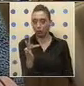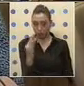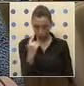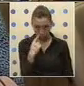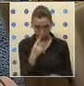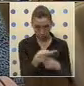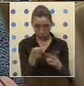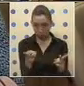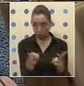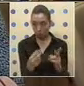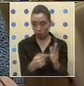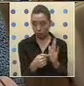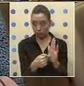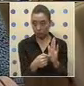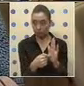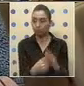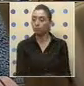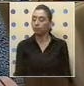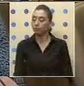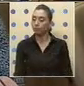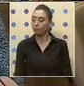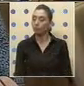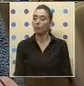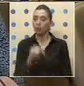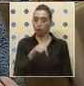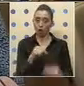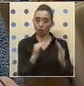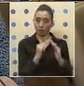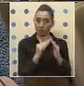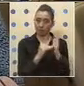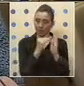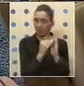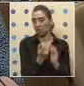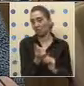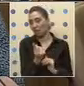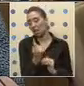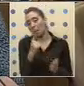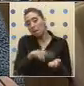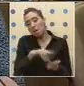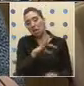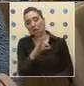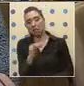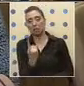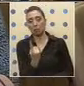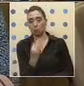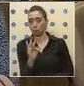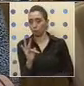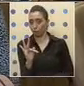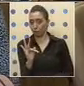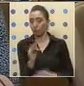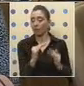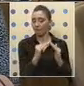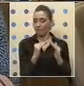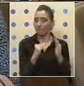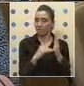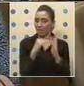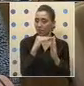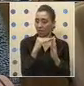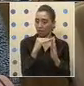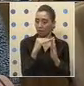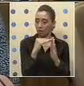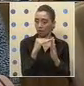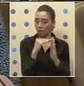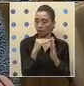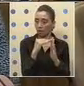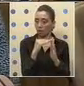demuestra lo siguiente. Hoy una vivienda que costaba 1.500 UF, viviendas que están a la